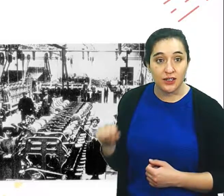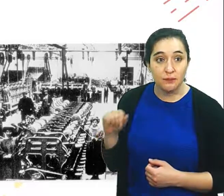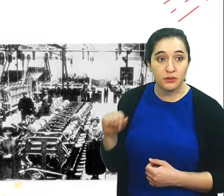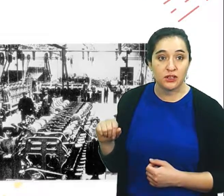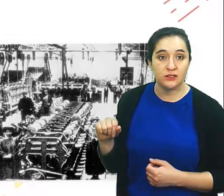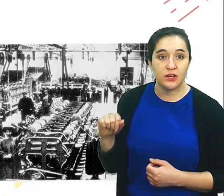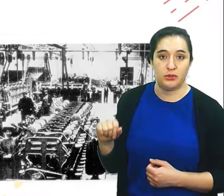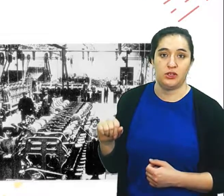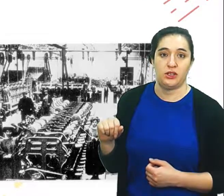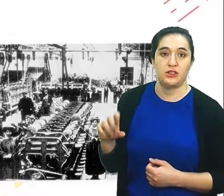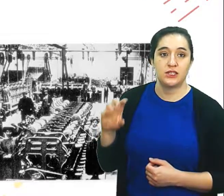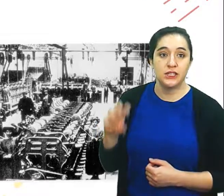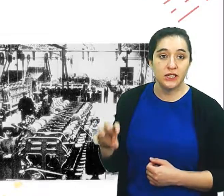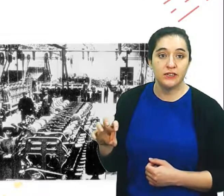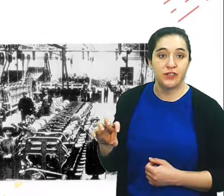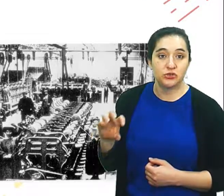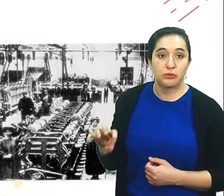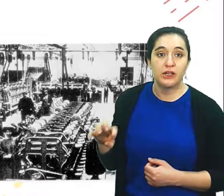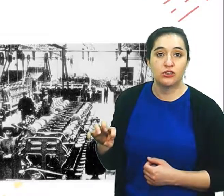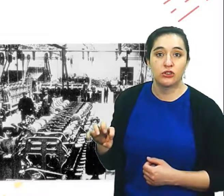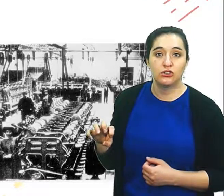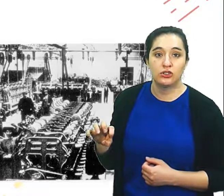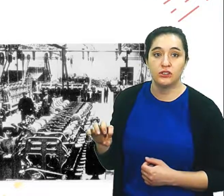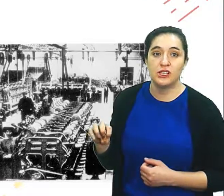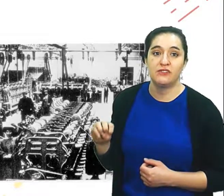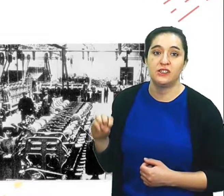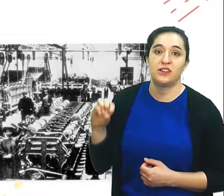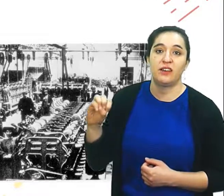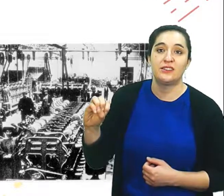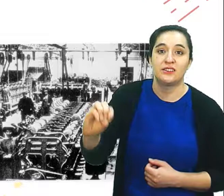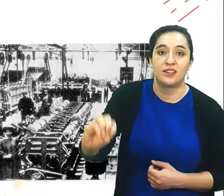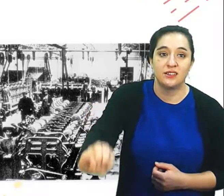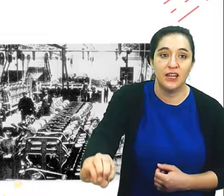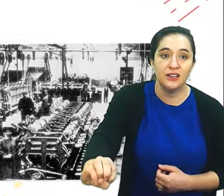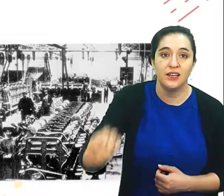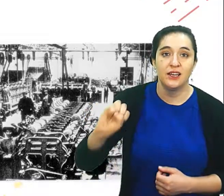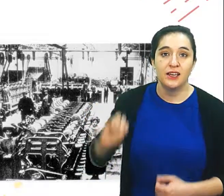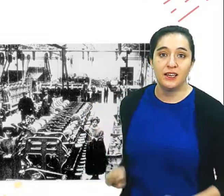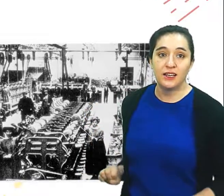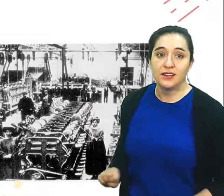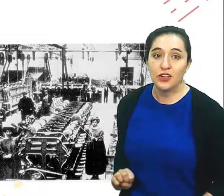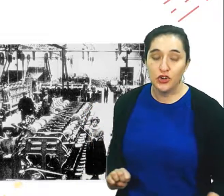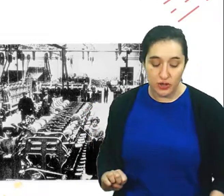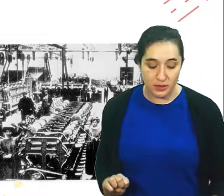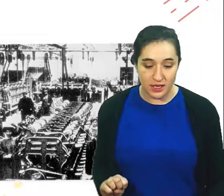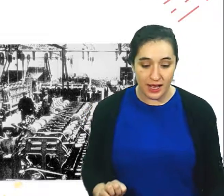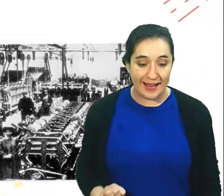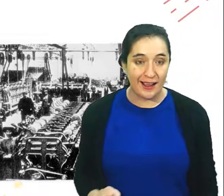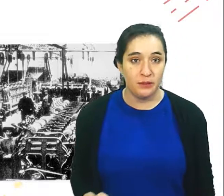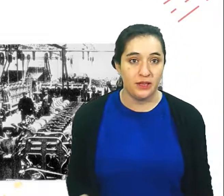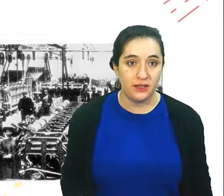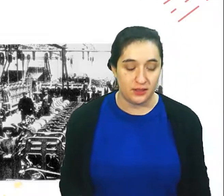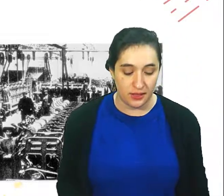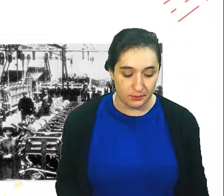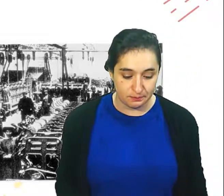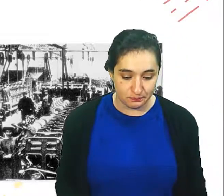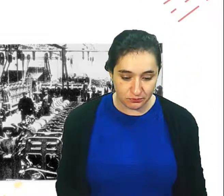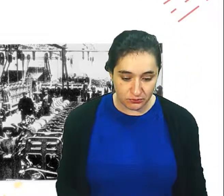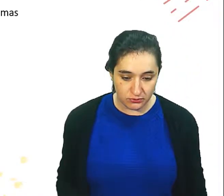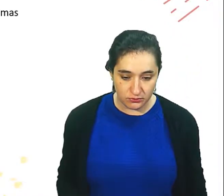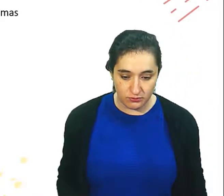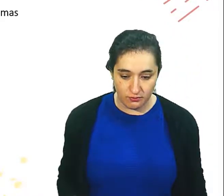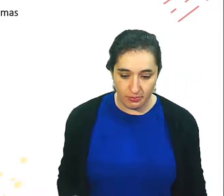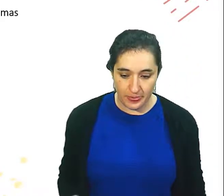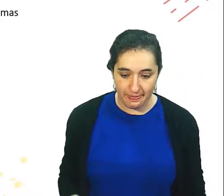tener gran importancia porque Chile va a asumir entonces y se va a insertar en esta economía capitalista.